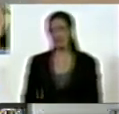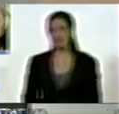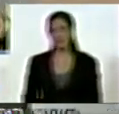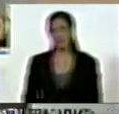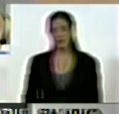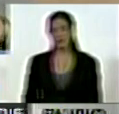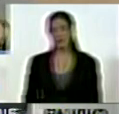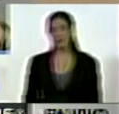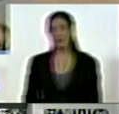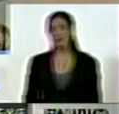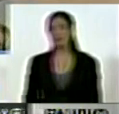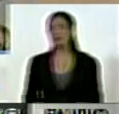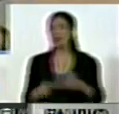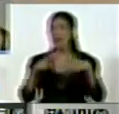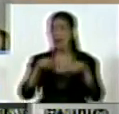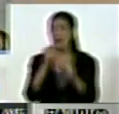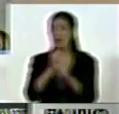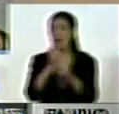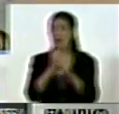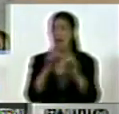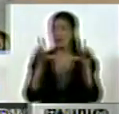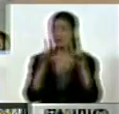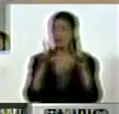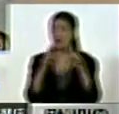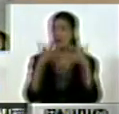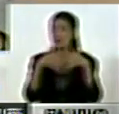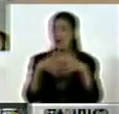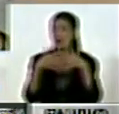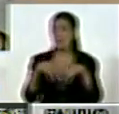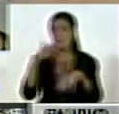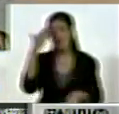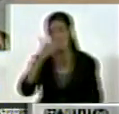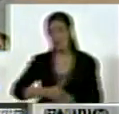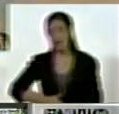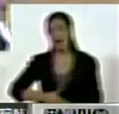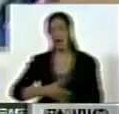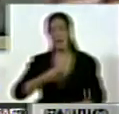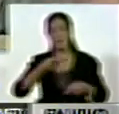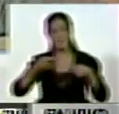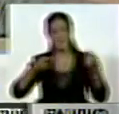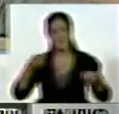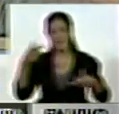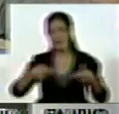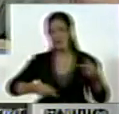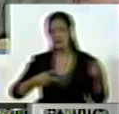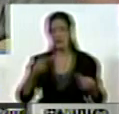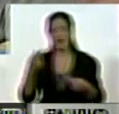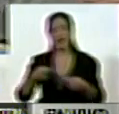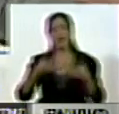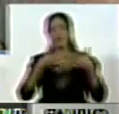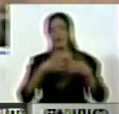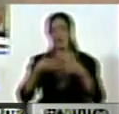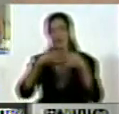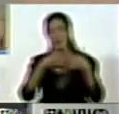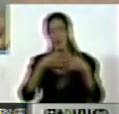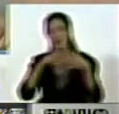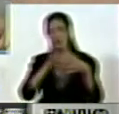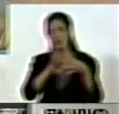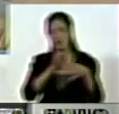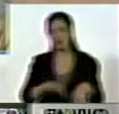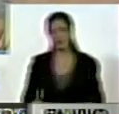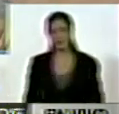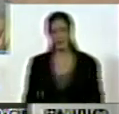Es una agencia al servicio realmente de la industria militar, financiera y mediática de los Estados Unidos.